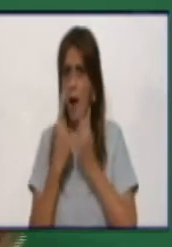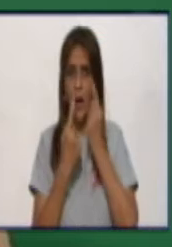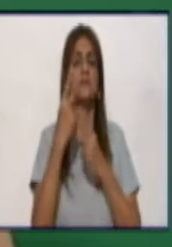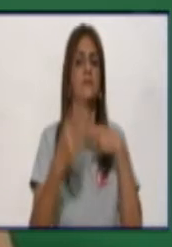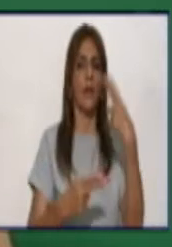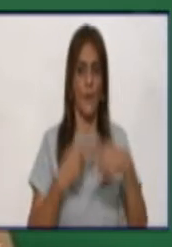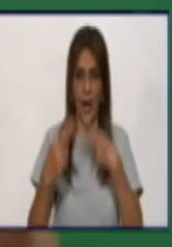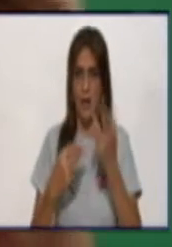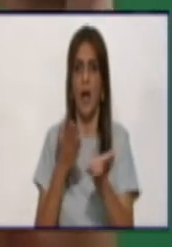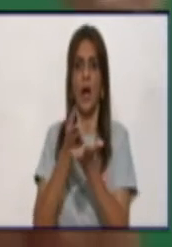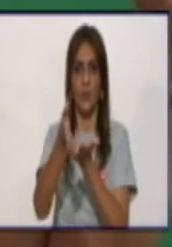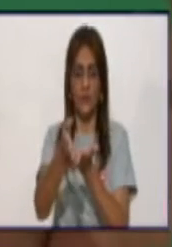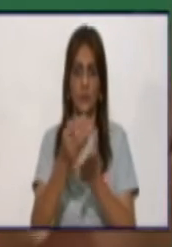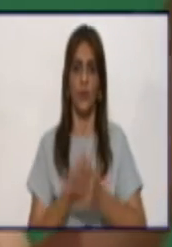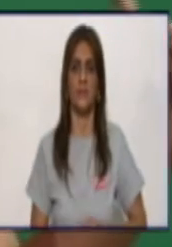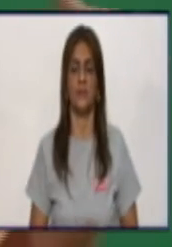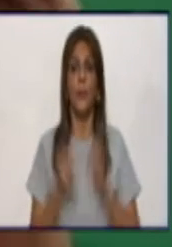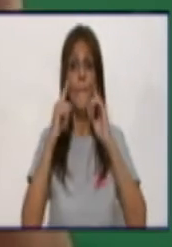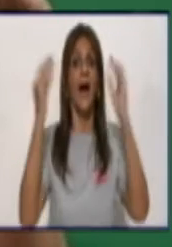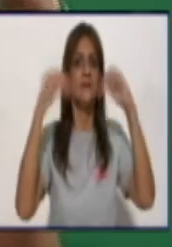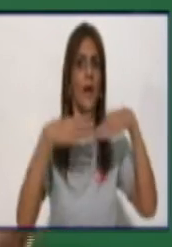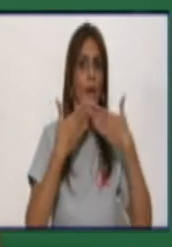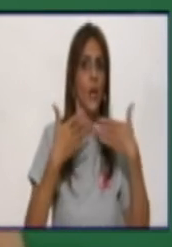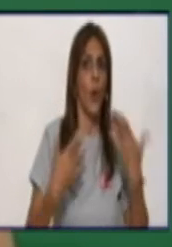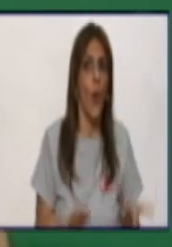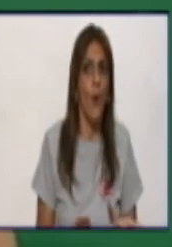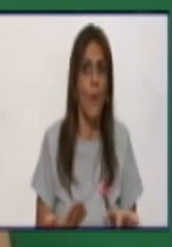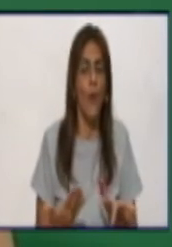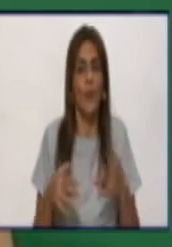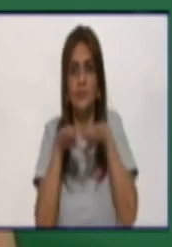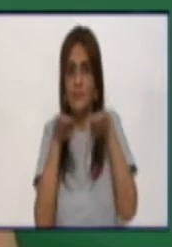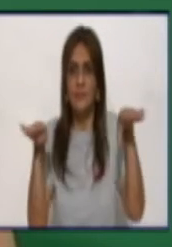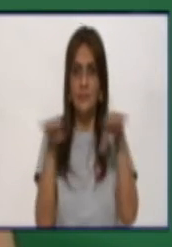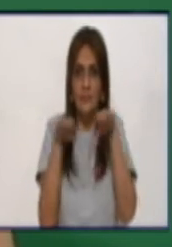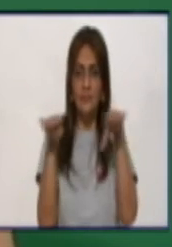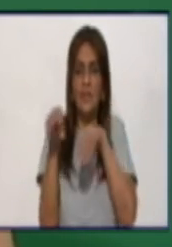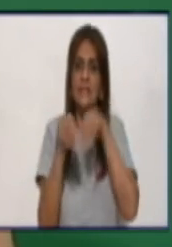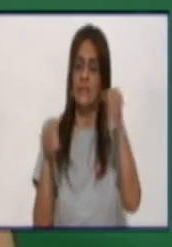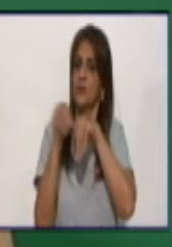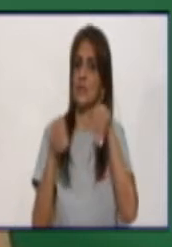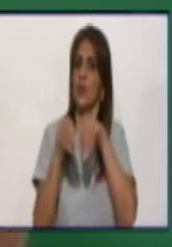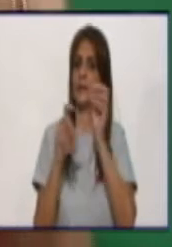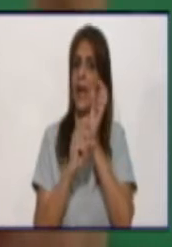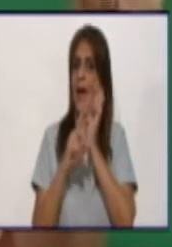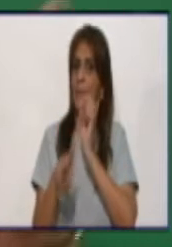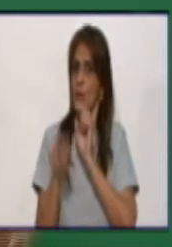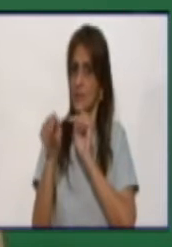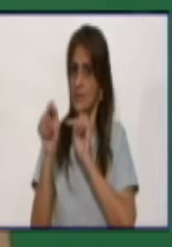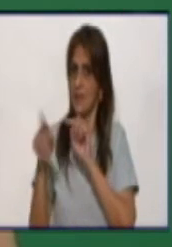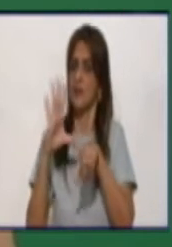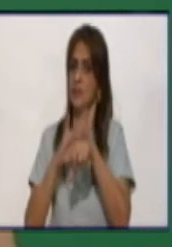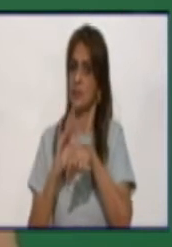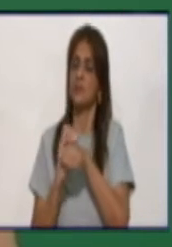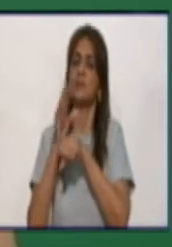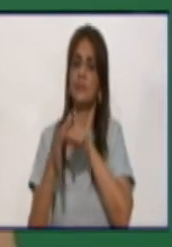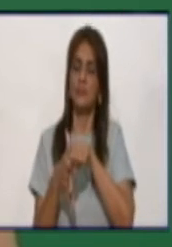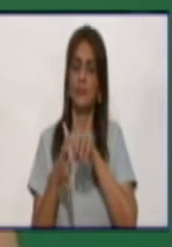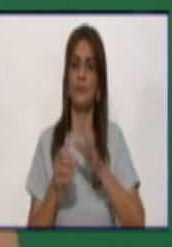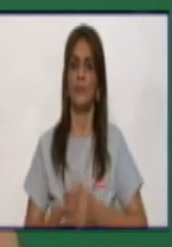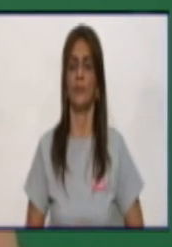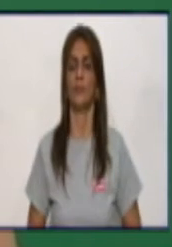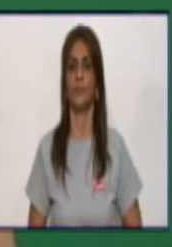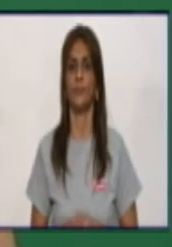siempre como anda la provincia y sobre qué elementos tenemos que seguir incidiendo otro aspecto que tenemos